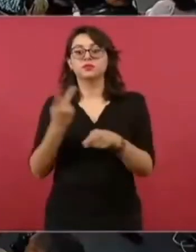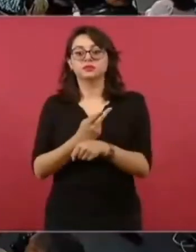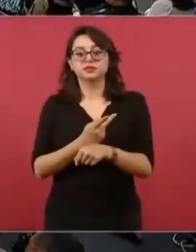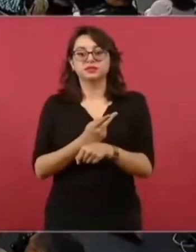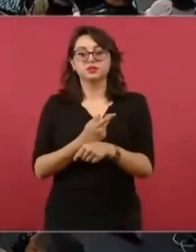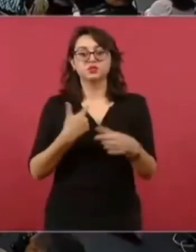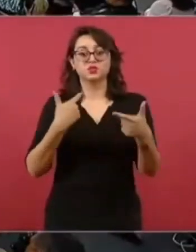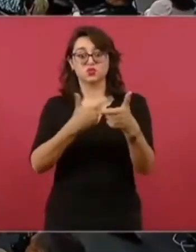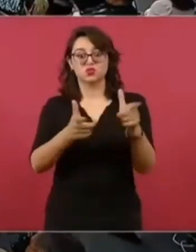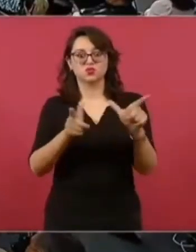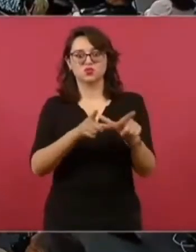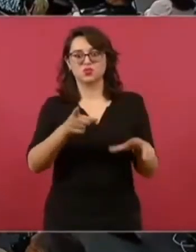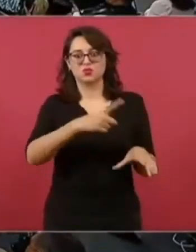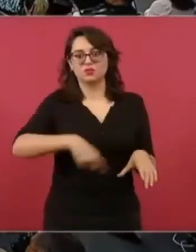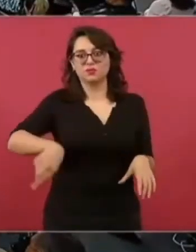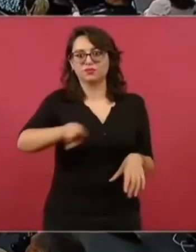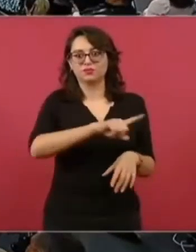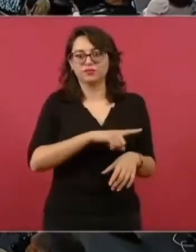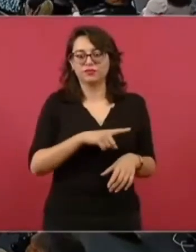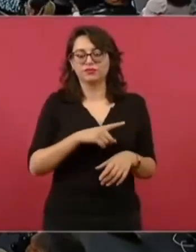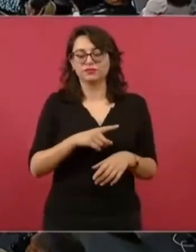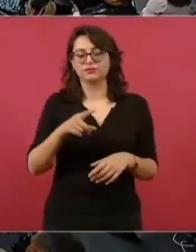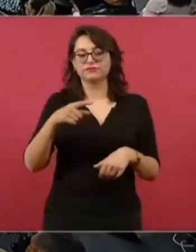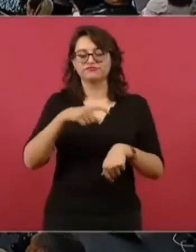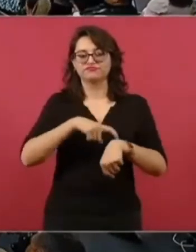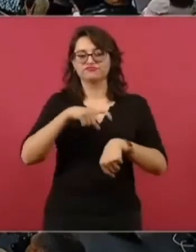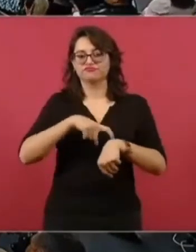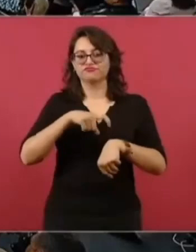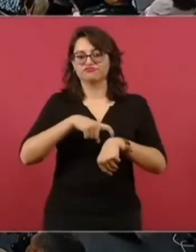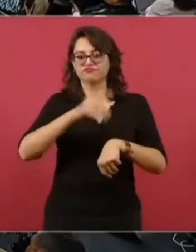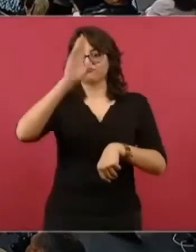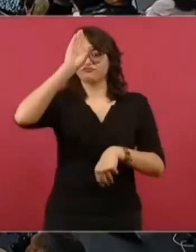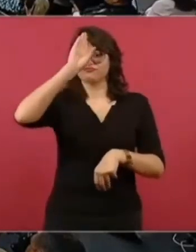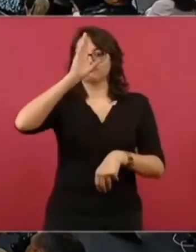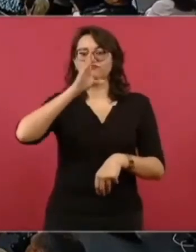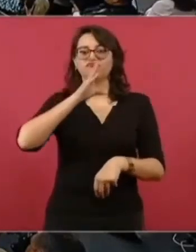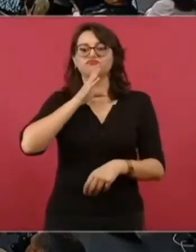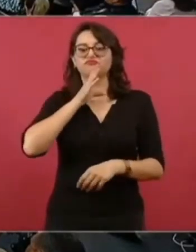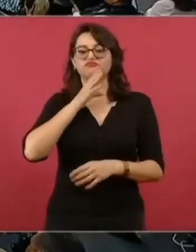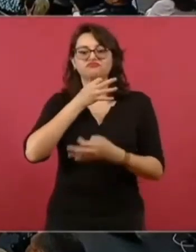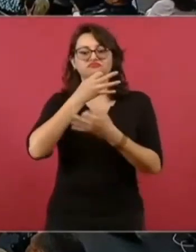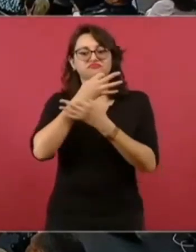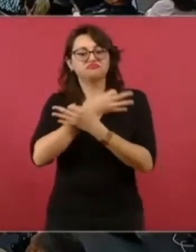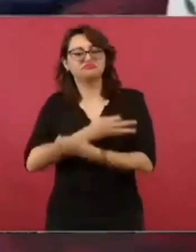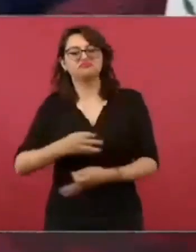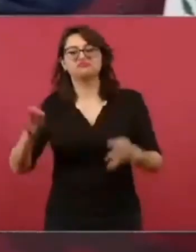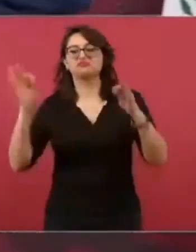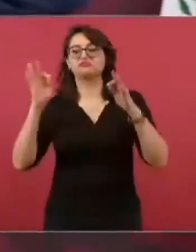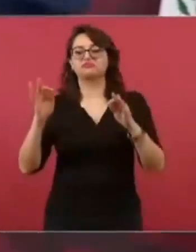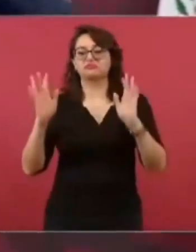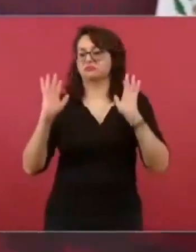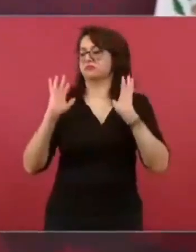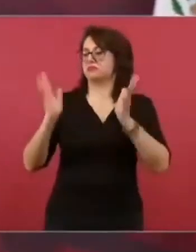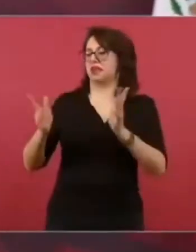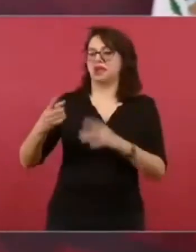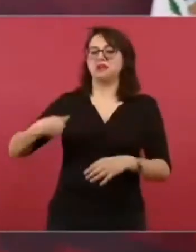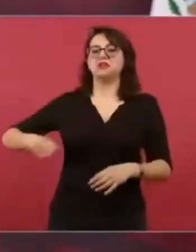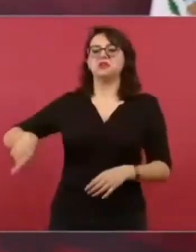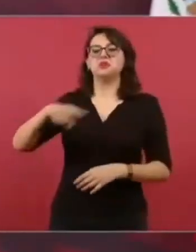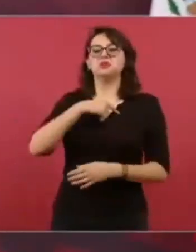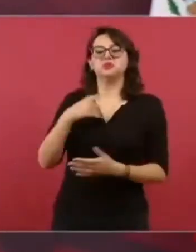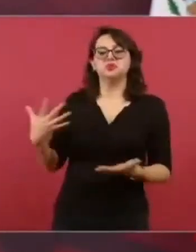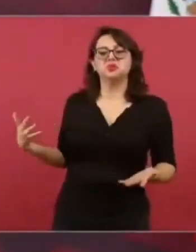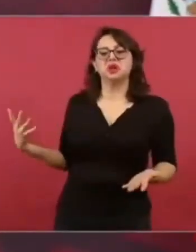todos a las 12 del día ya echando las campanas al